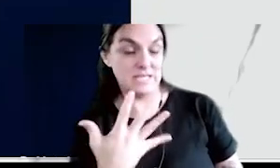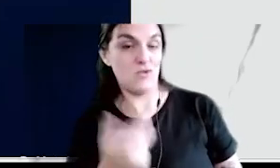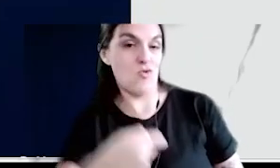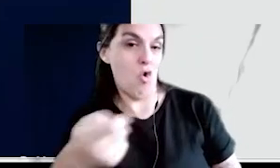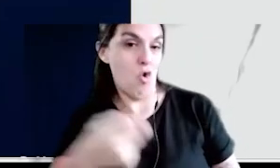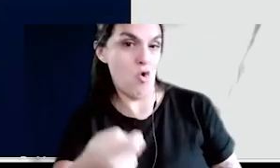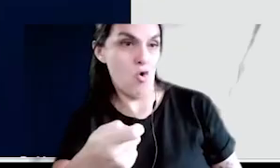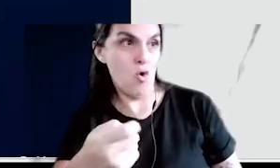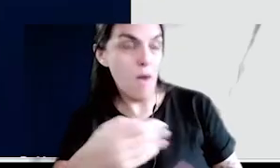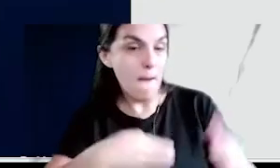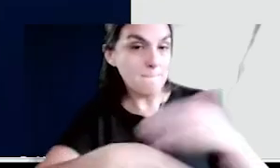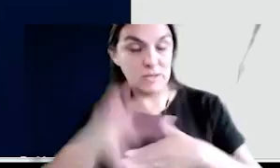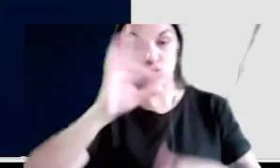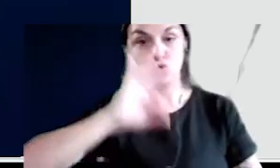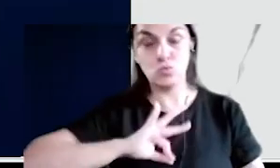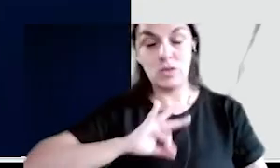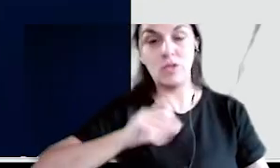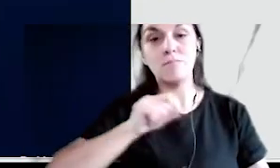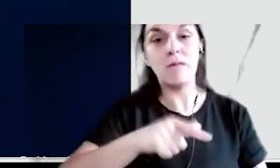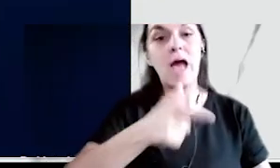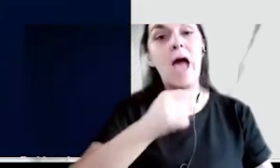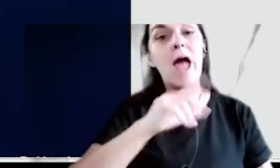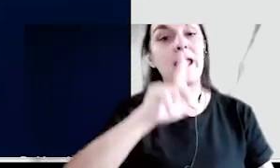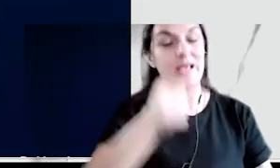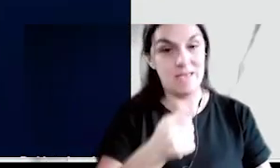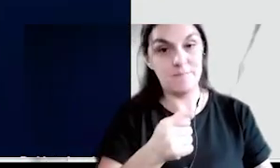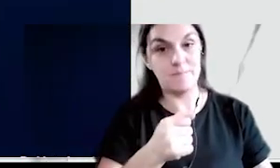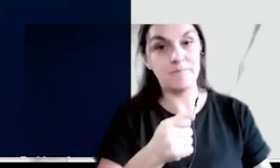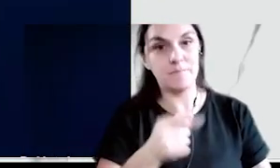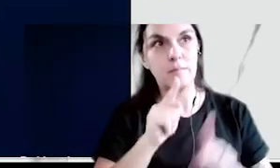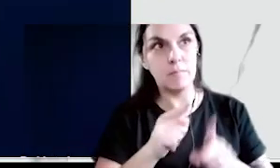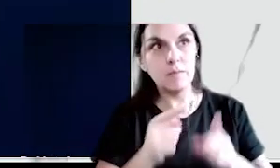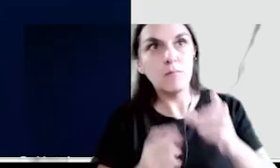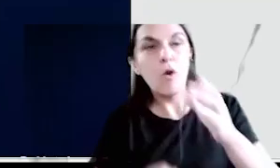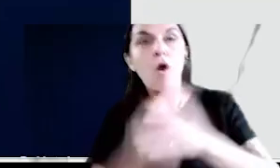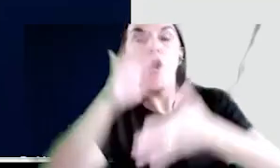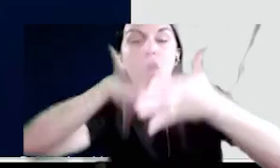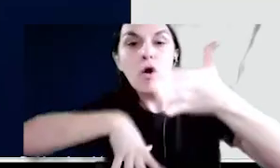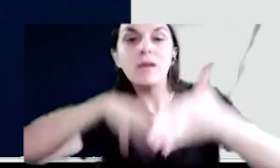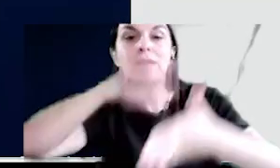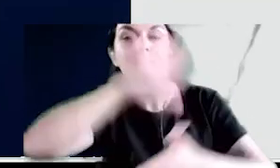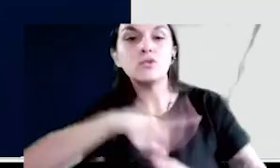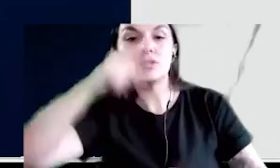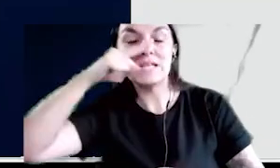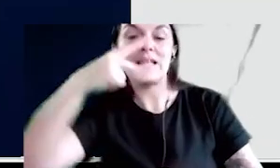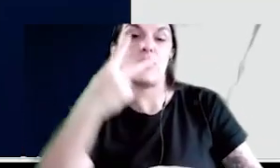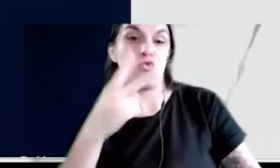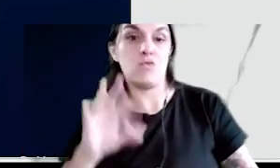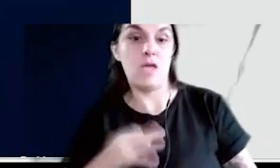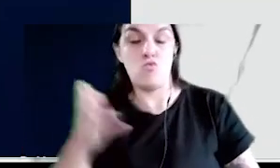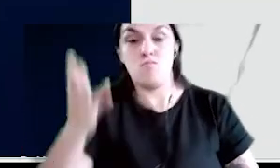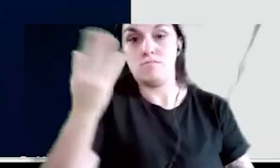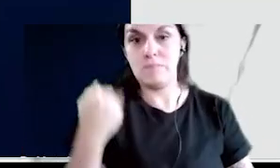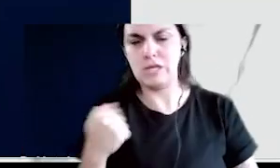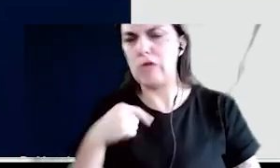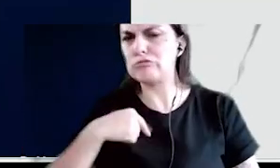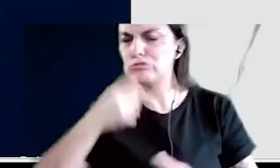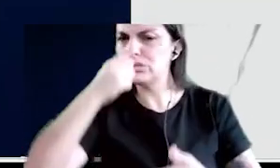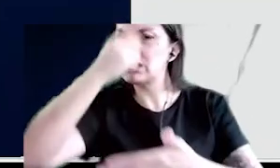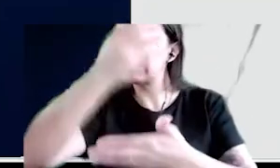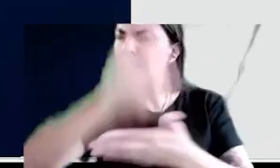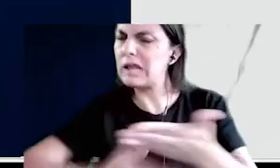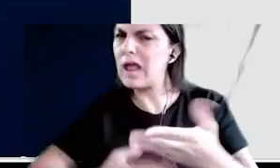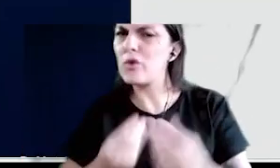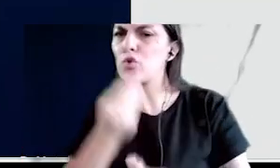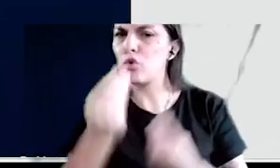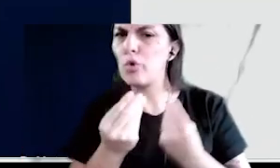mayor ingreso del año fue de Arca como empleador. Al hacer el 572 del 2025, ¿cómo se declara para que